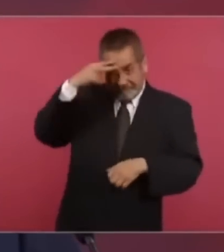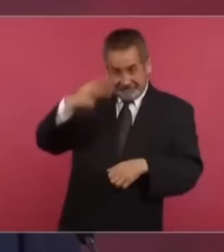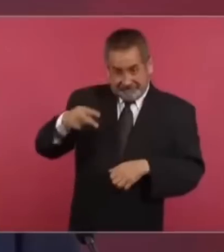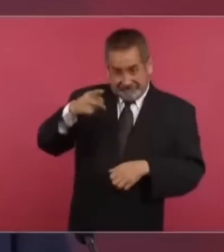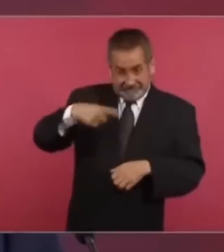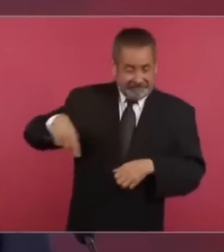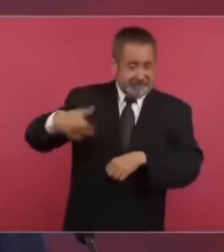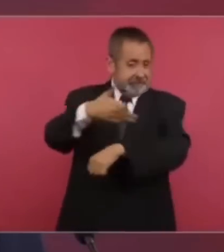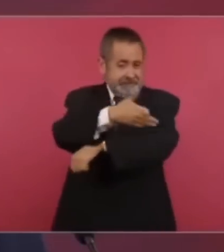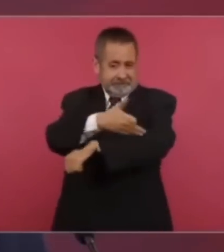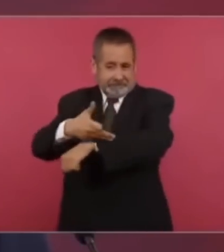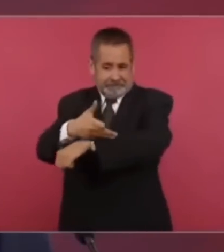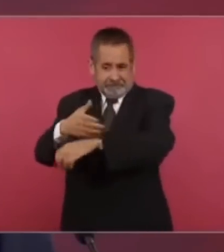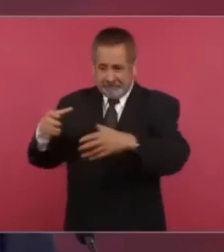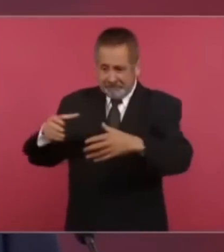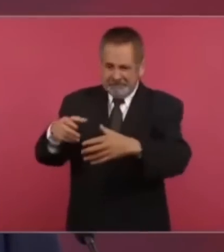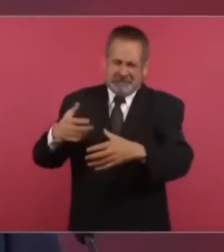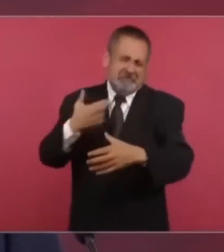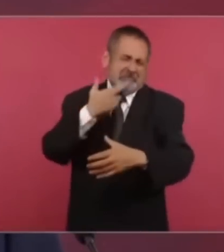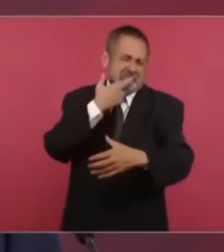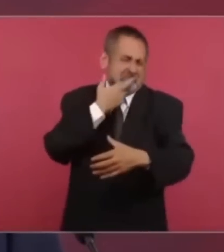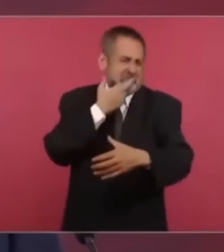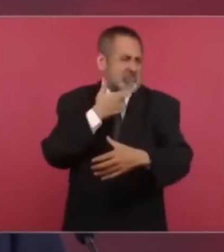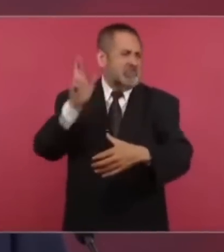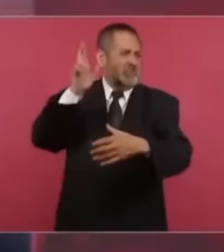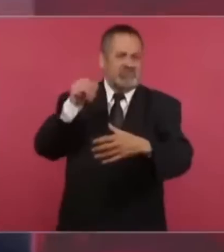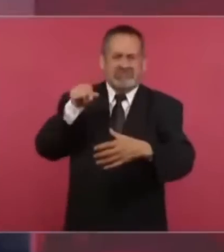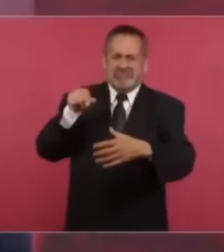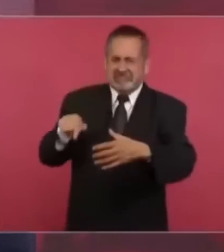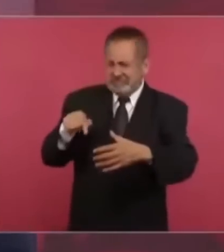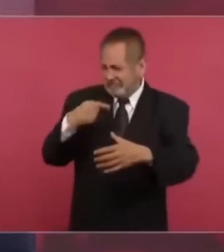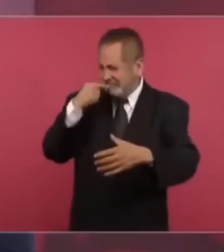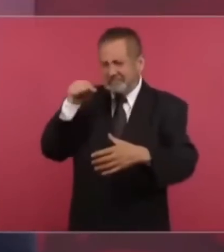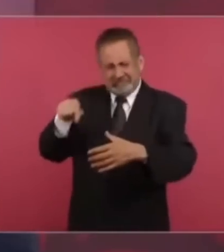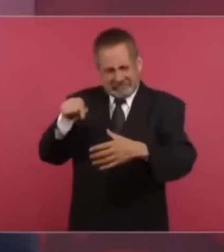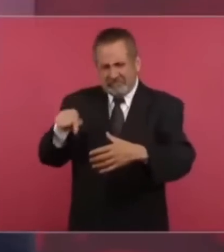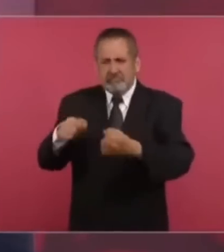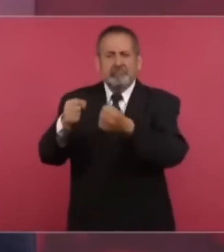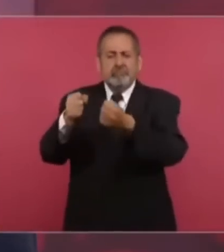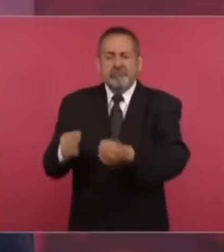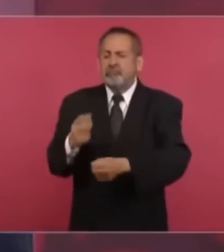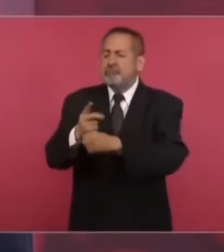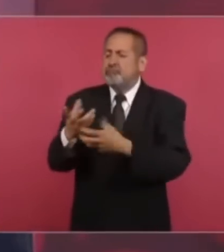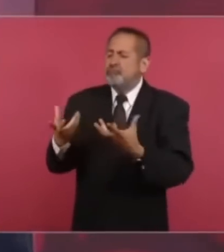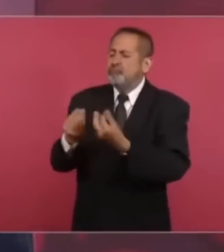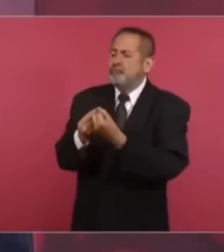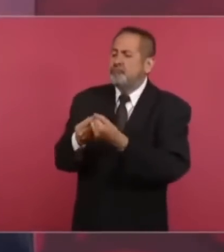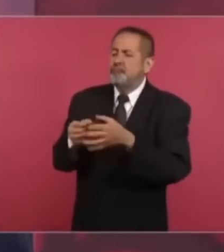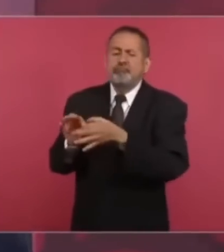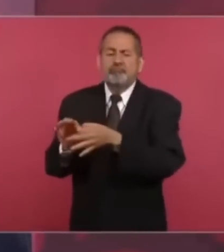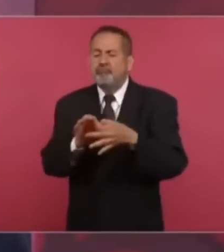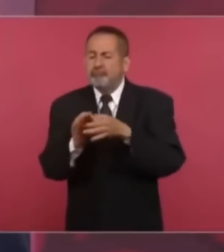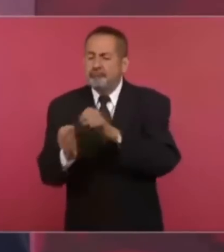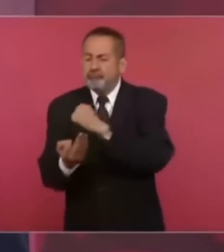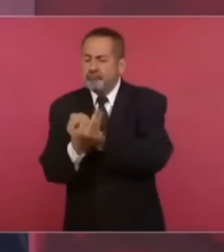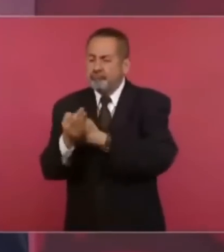lo mejor, es la principal institución de seguridad social.